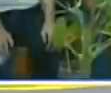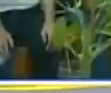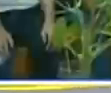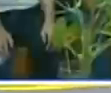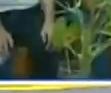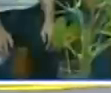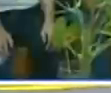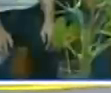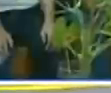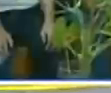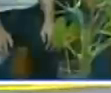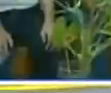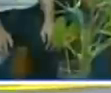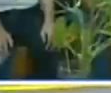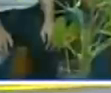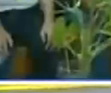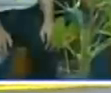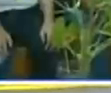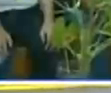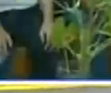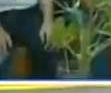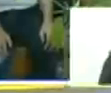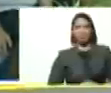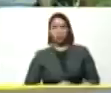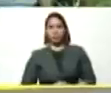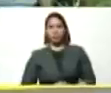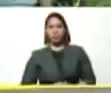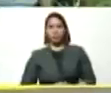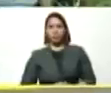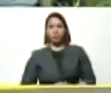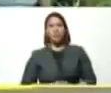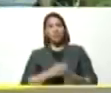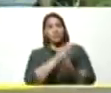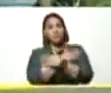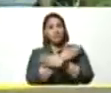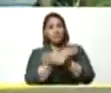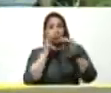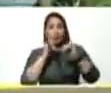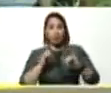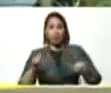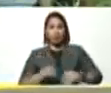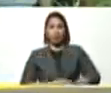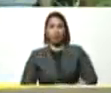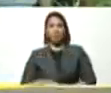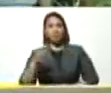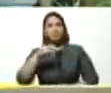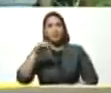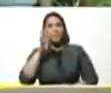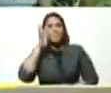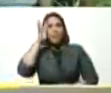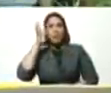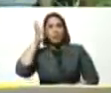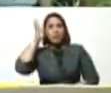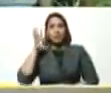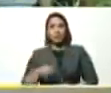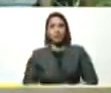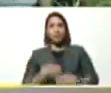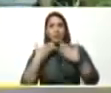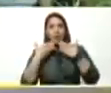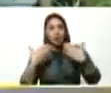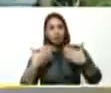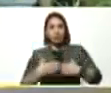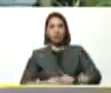3.900.000. Yamilet. Ever, felicidades. Mervin Maldonado, muchas